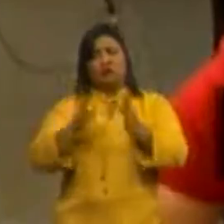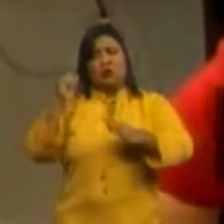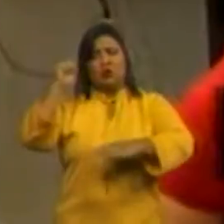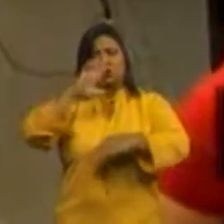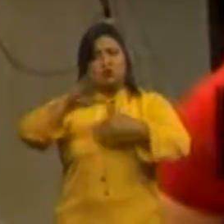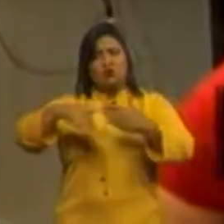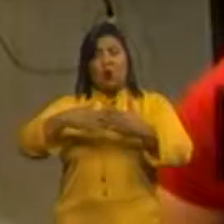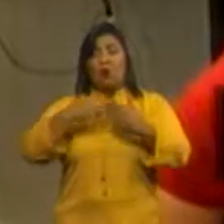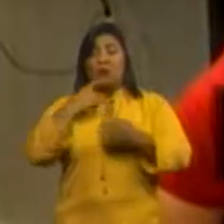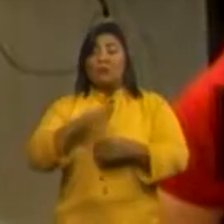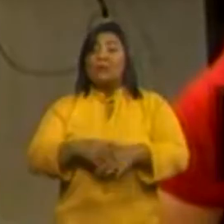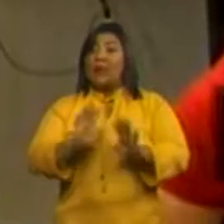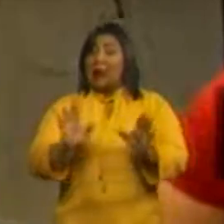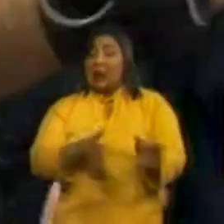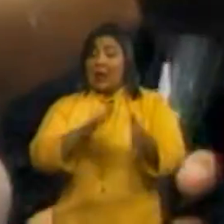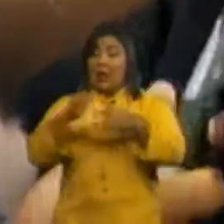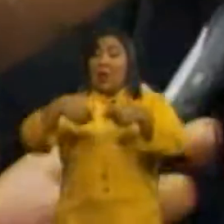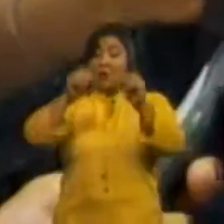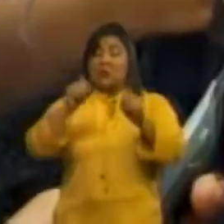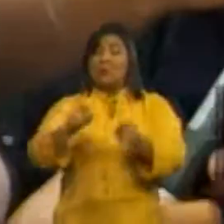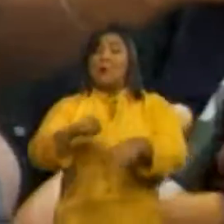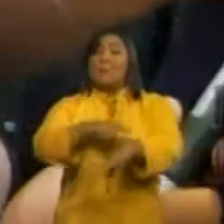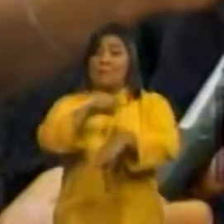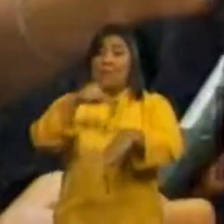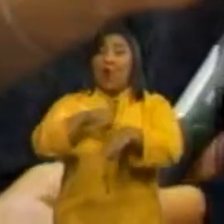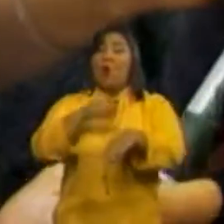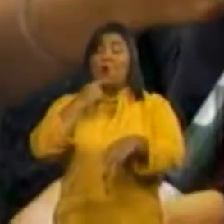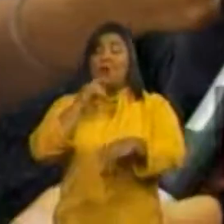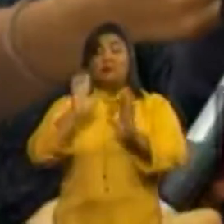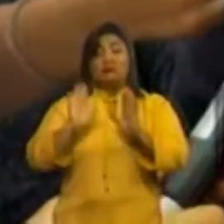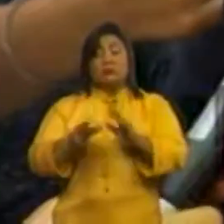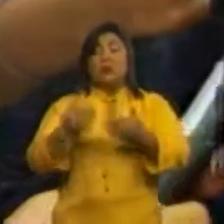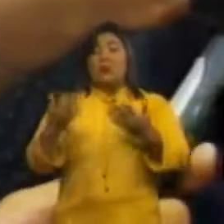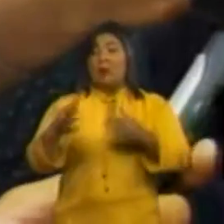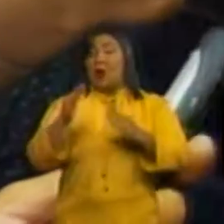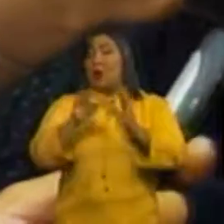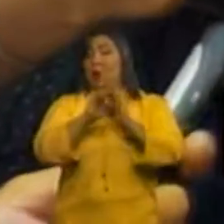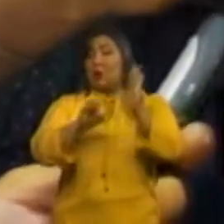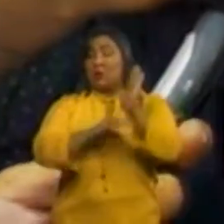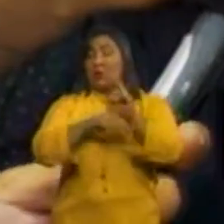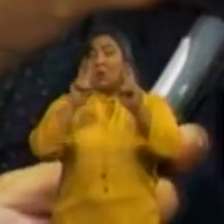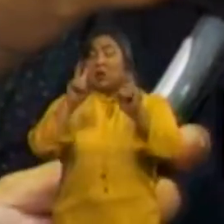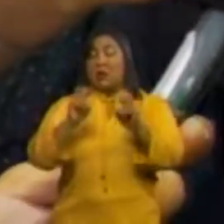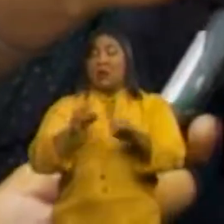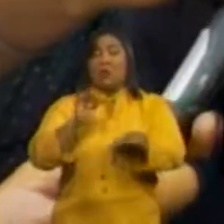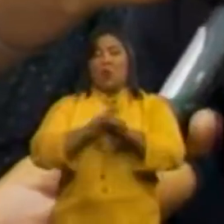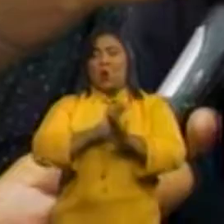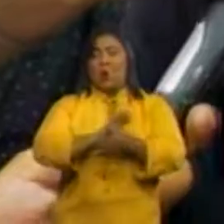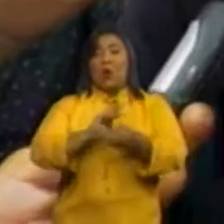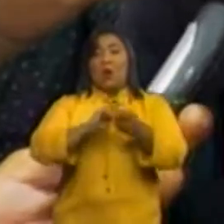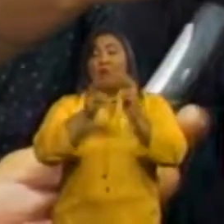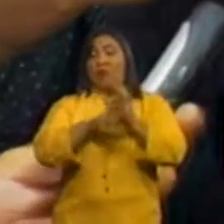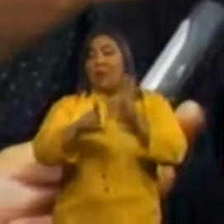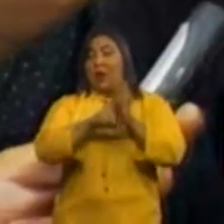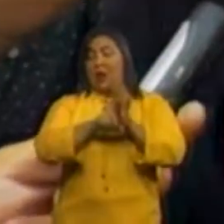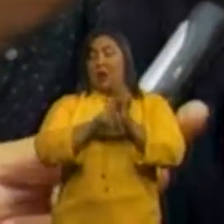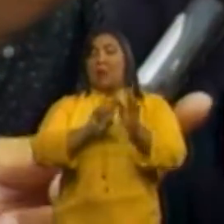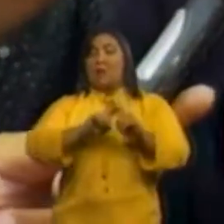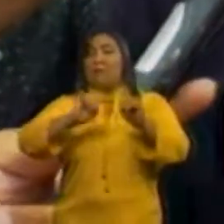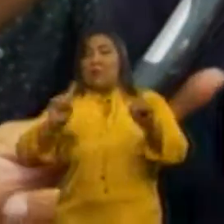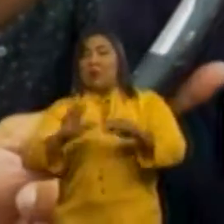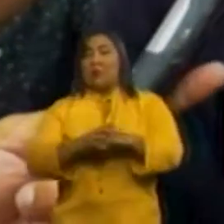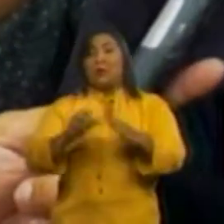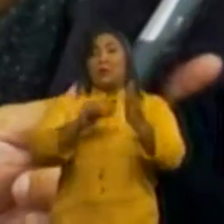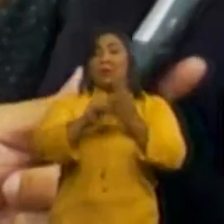y en cuanto a la contratación por horas cuando la contracción parece estar limitada por la constitución y ese tema no se va a tocar es una reforma legal no una reforma constitucional el ministro